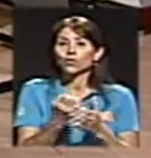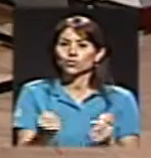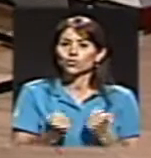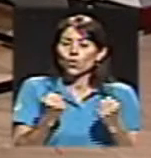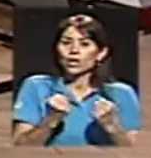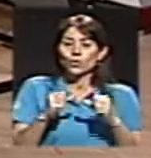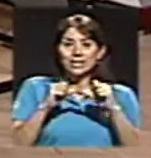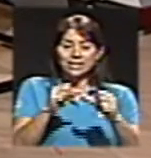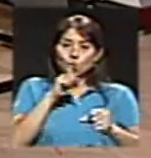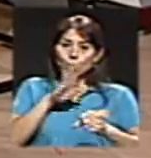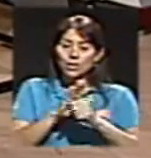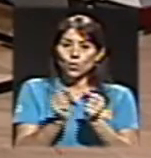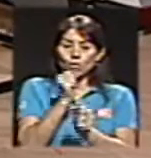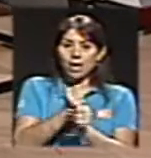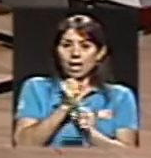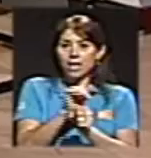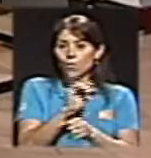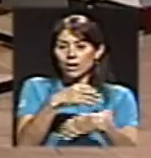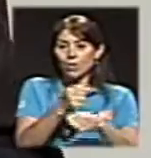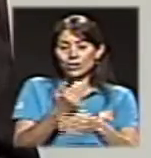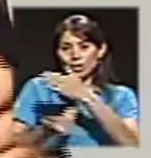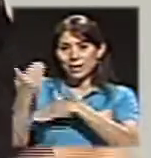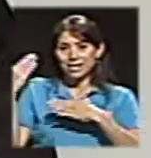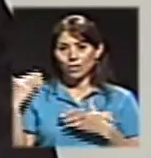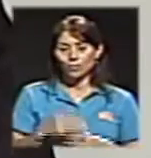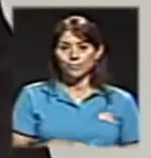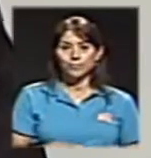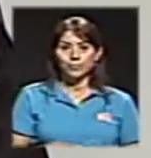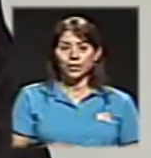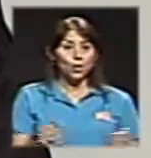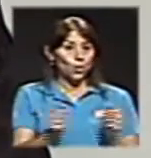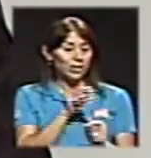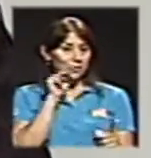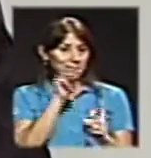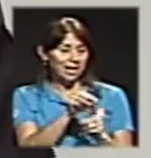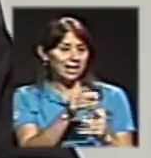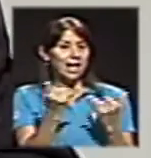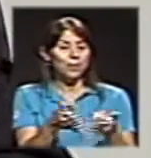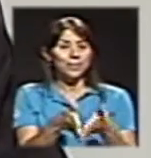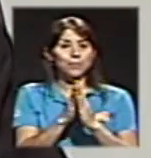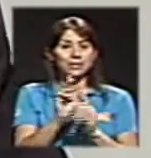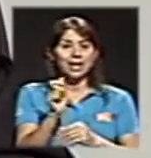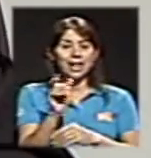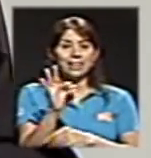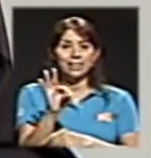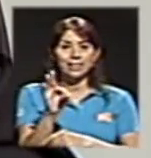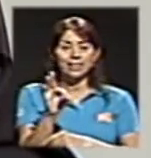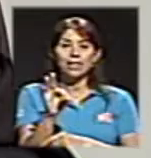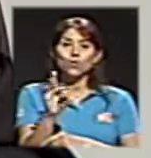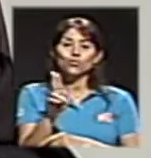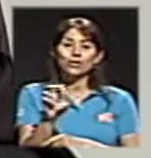papel tal y como lo ha hecho, ¿no?, en el pasado. Con ese mensaje vamos a invitar al canal a que nos